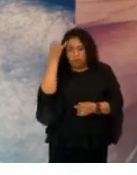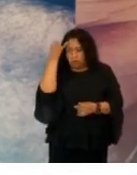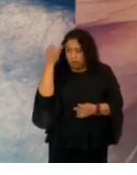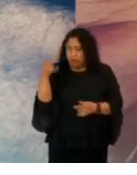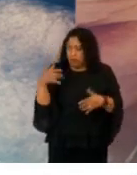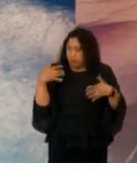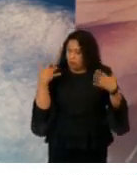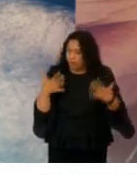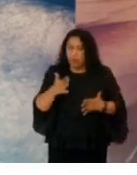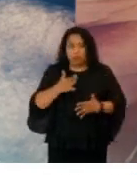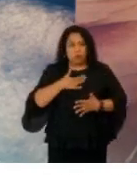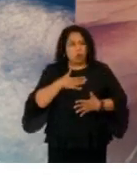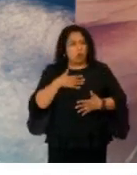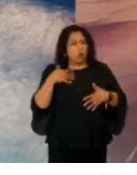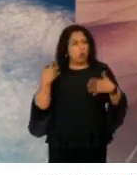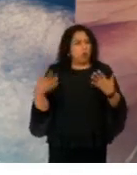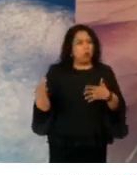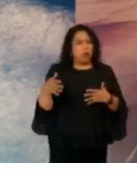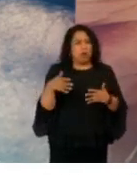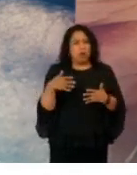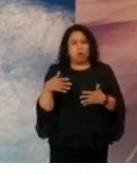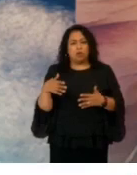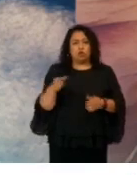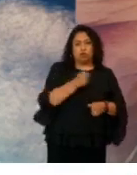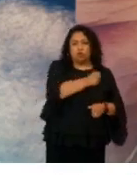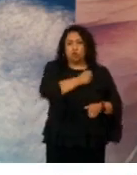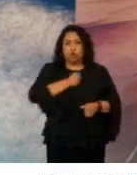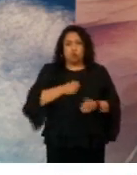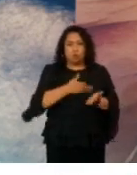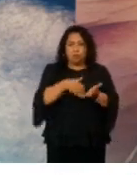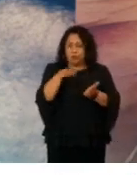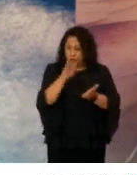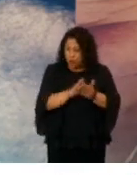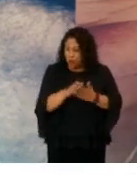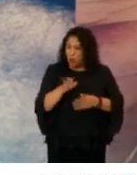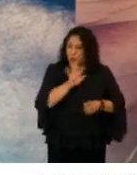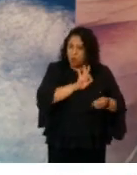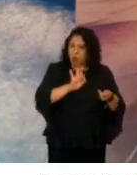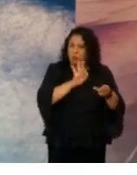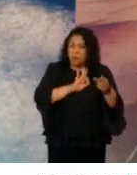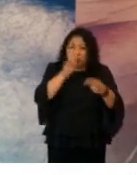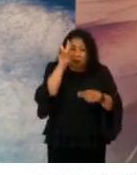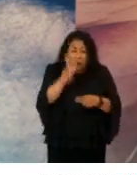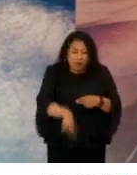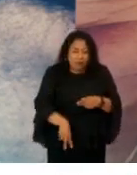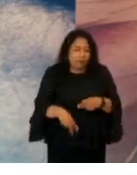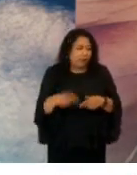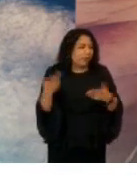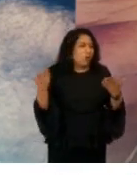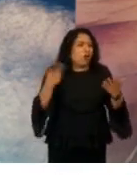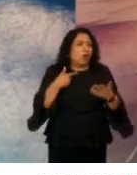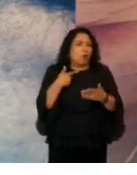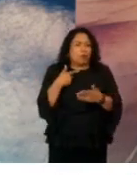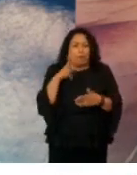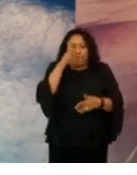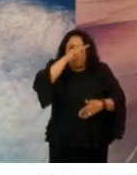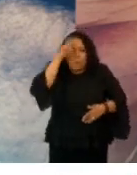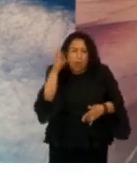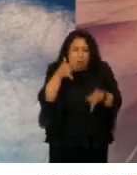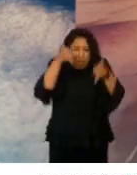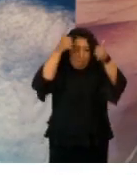¿verdad? Soy una superheroína, me las puedo con todas, pero en verdad lo que está pasando es que te están explotando. O